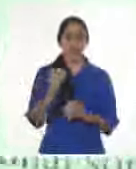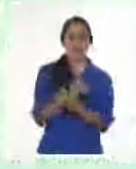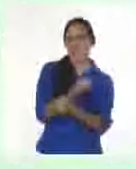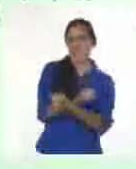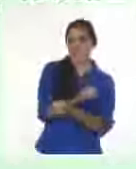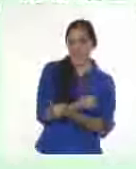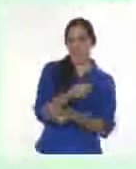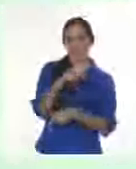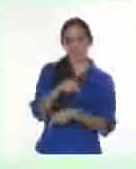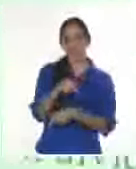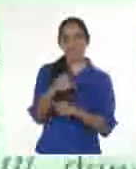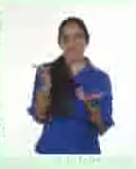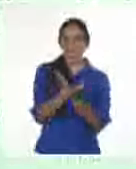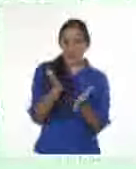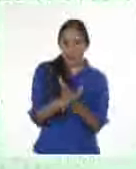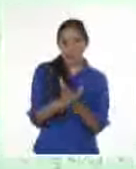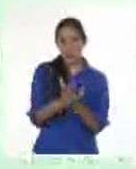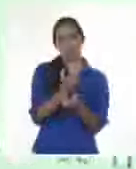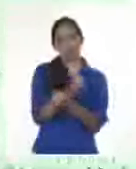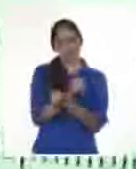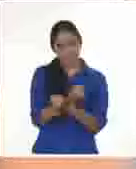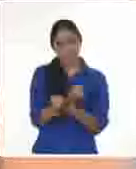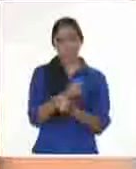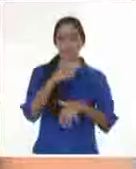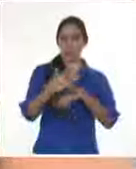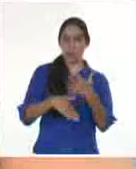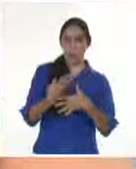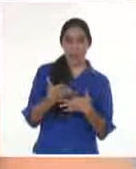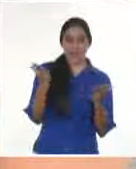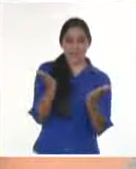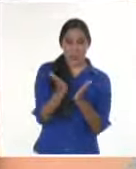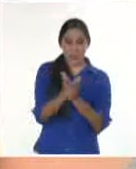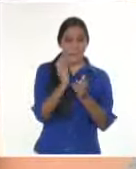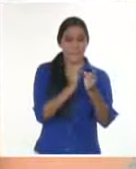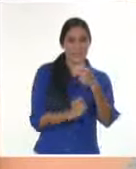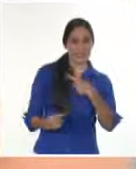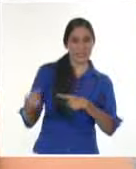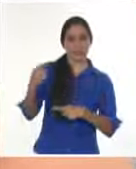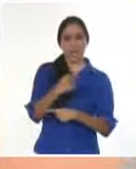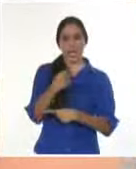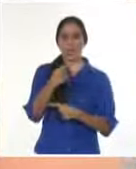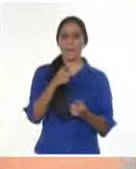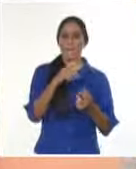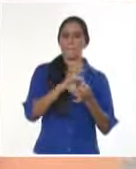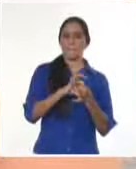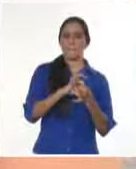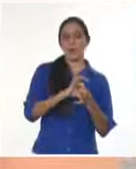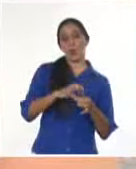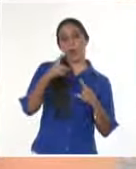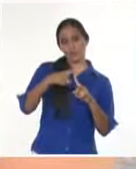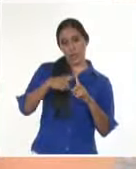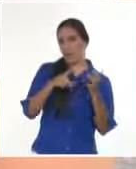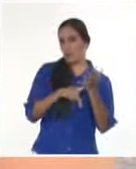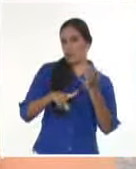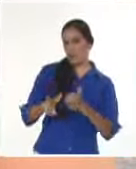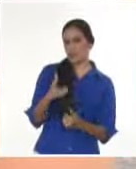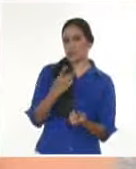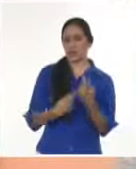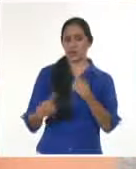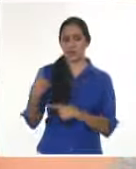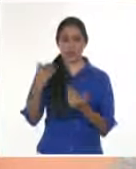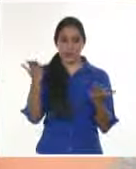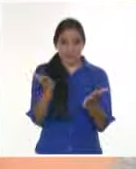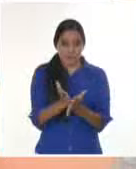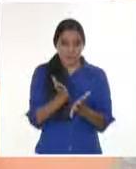estudios de vulnerabilidad y riesgo. Esta investigación se realizó principalmente en la zona de Guantánamo, que es un área de estudio